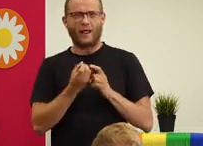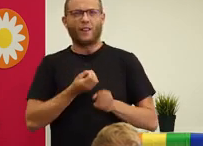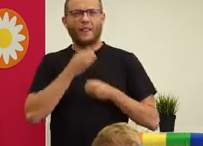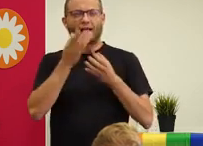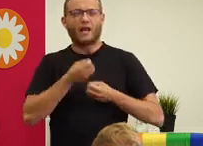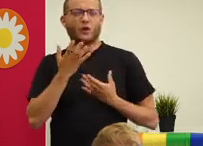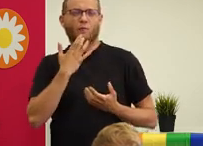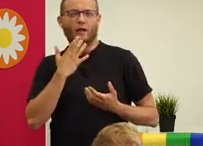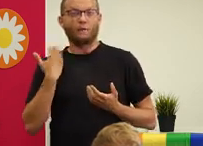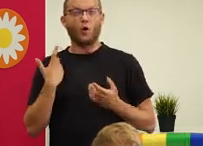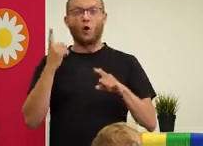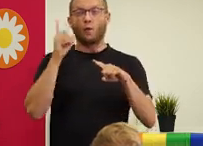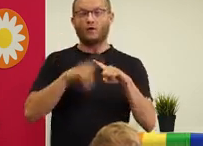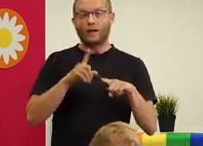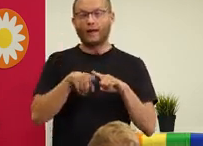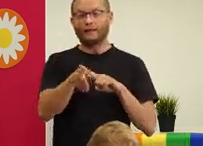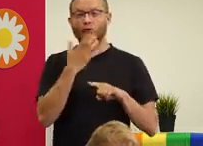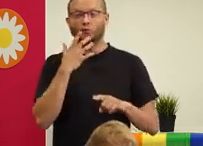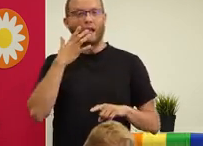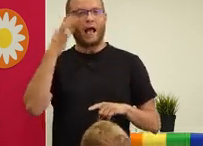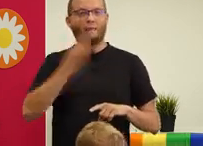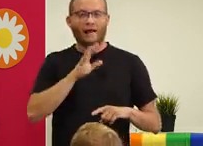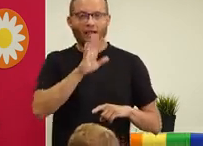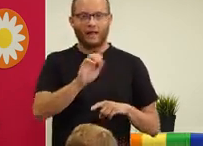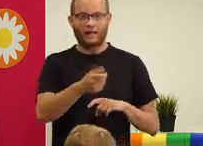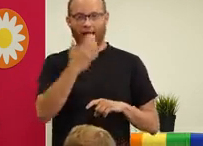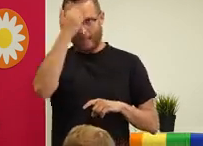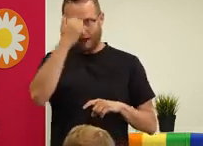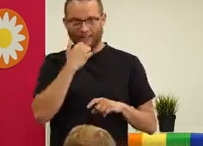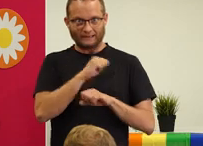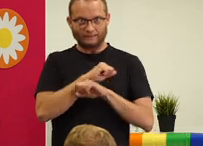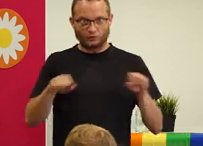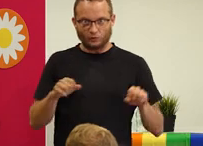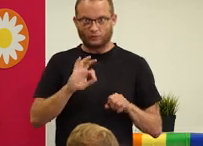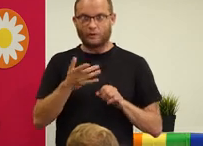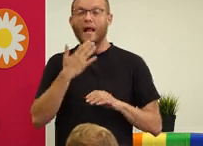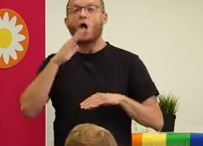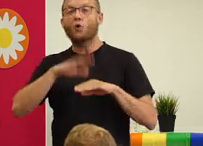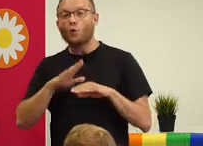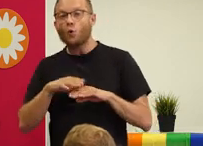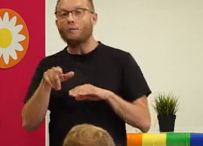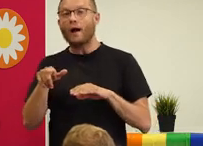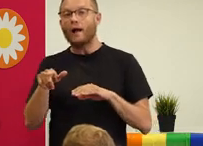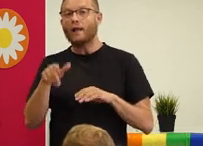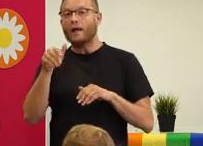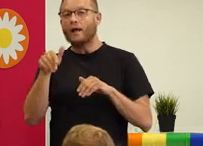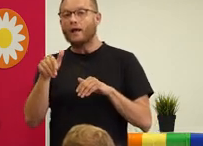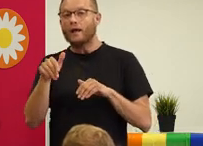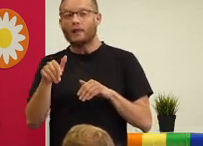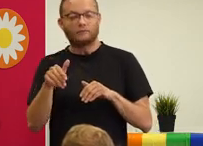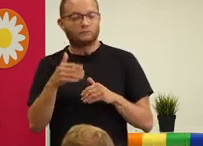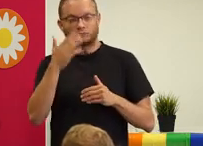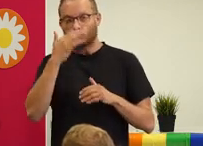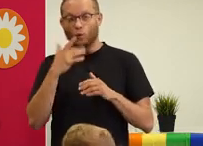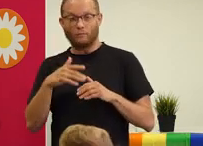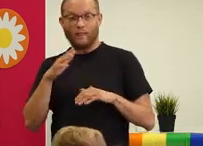tan escandalosas como que la homosexualidad es una amenaza mayor a Israel que Hamas o que Hezbollah, que la culpa de los terremotos en Israel es